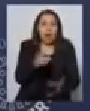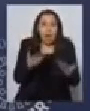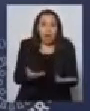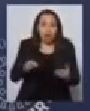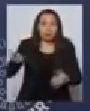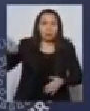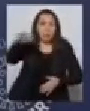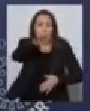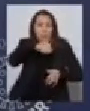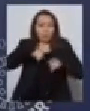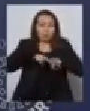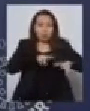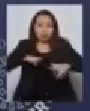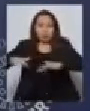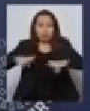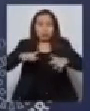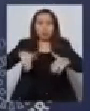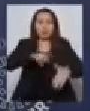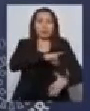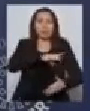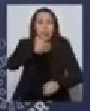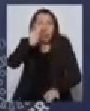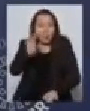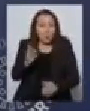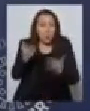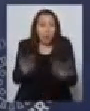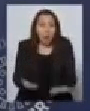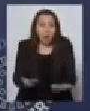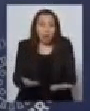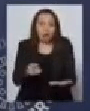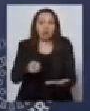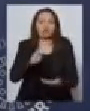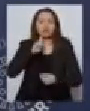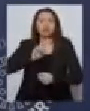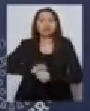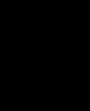es el virus del coronavirus.